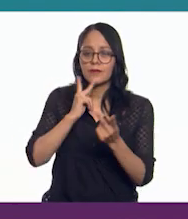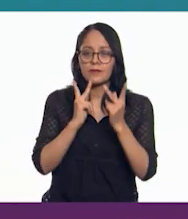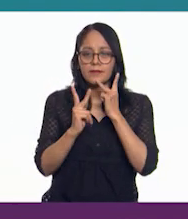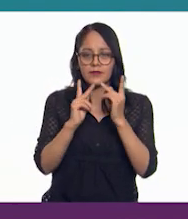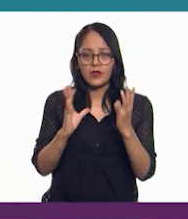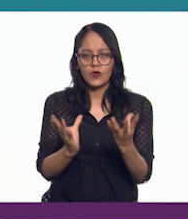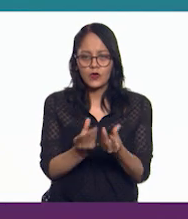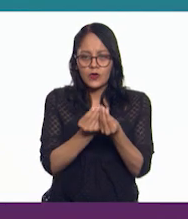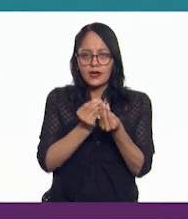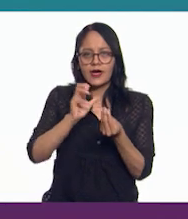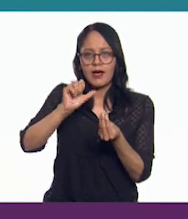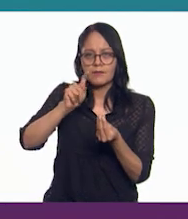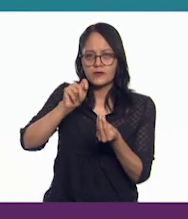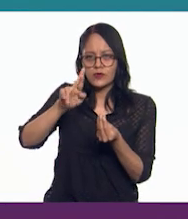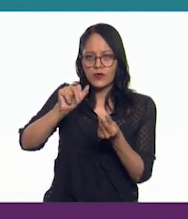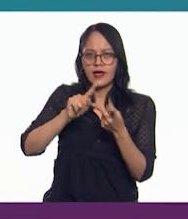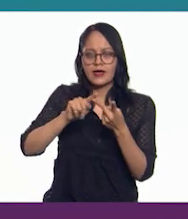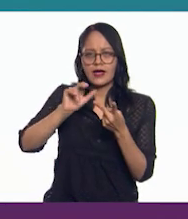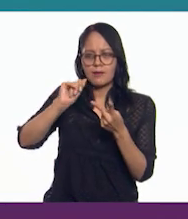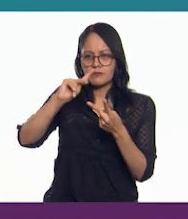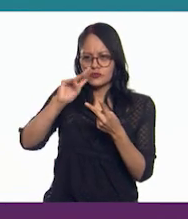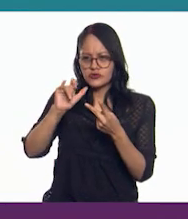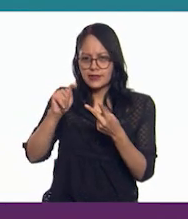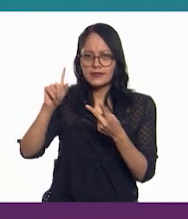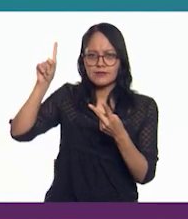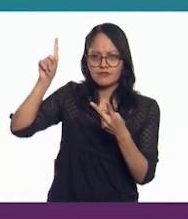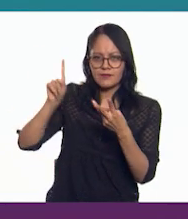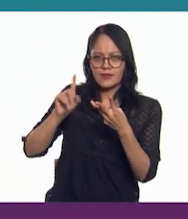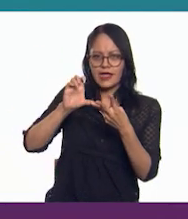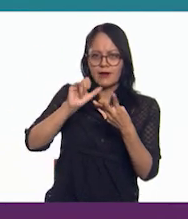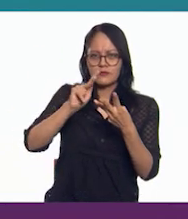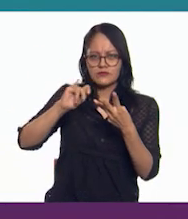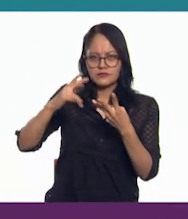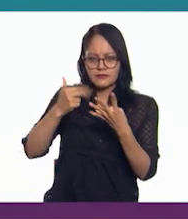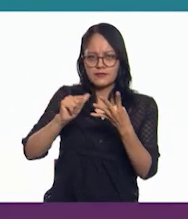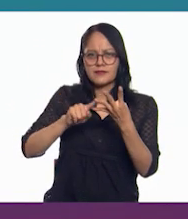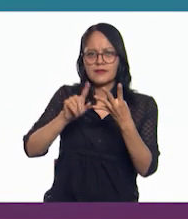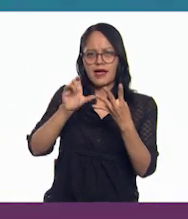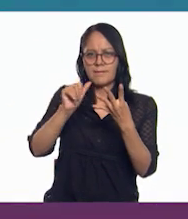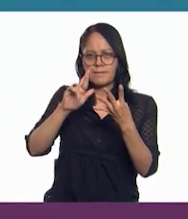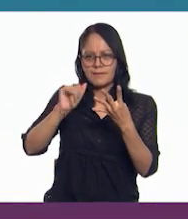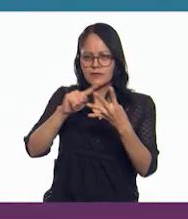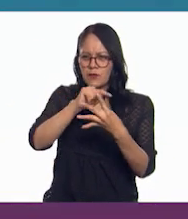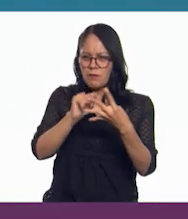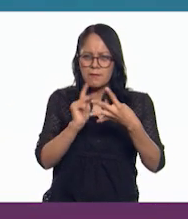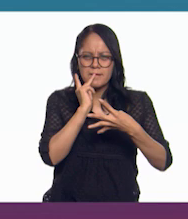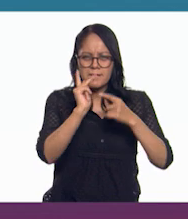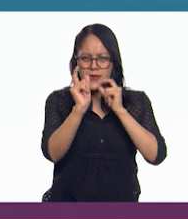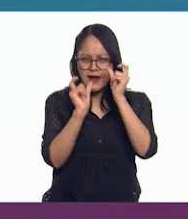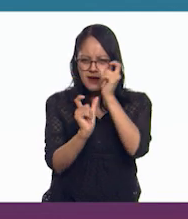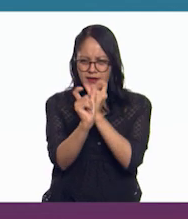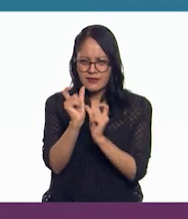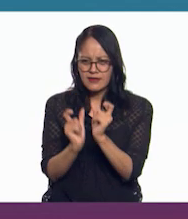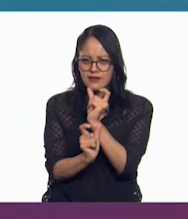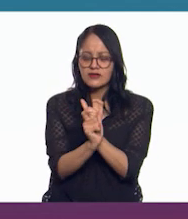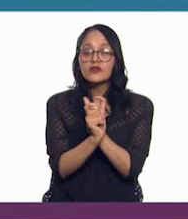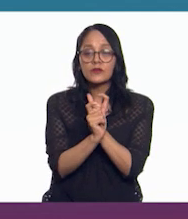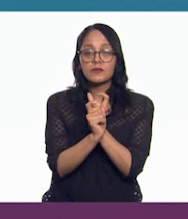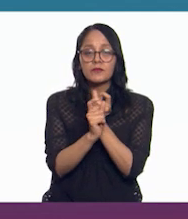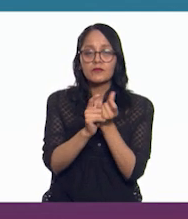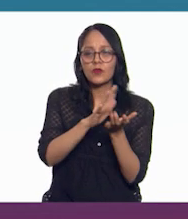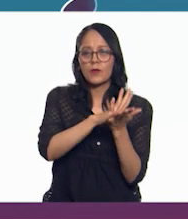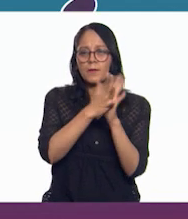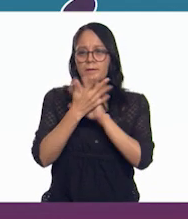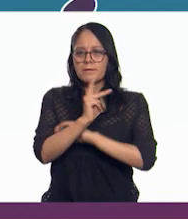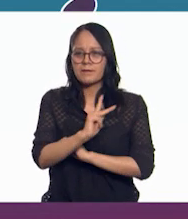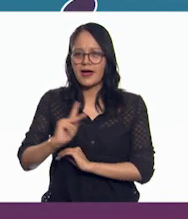captura, capucete, capuchina, caprario, captatorio, palabras que se deslizan como suaves uvas